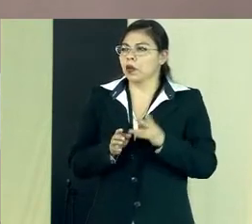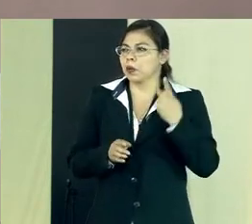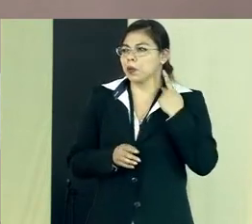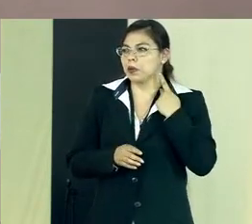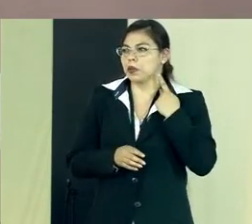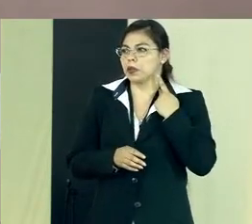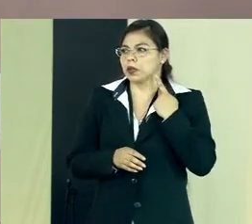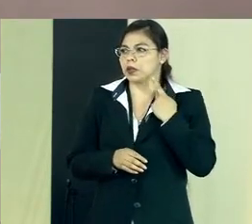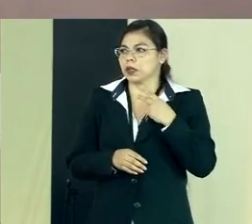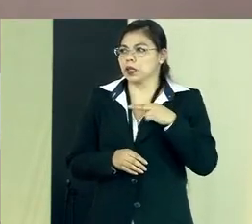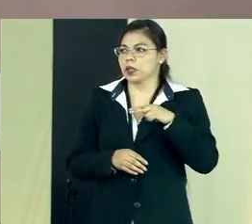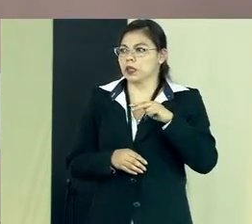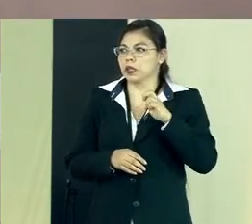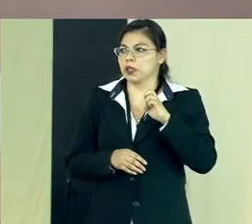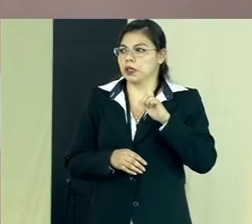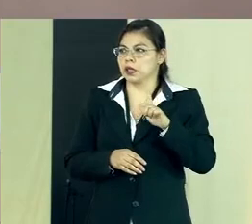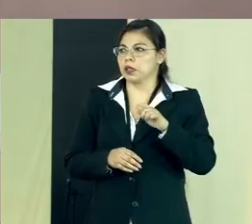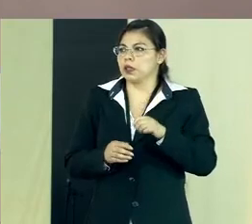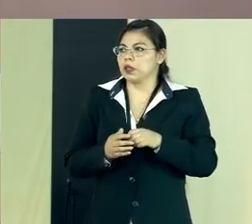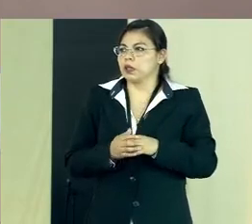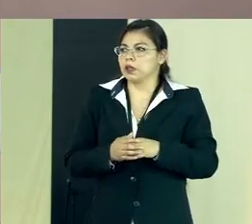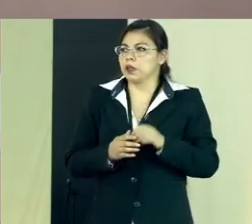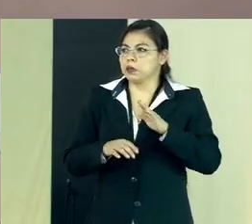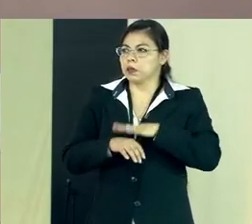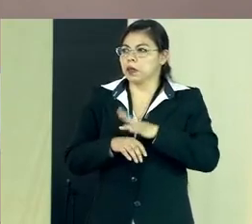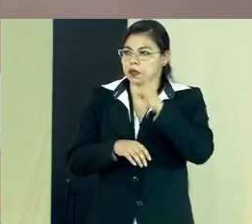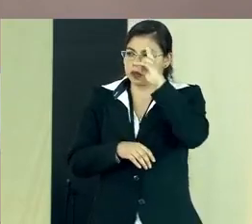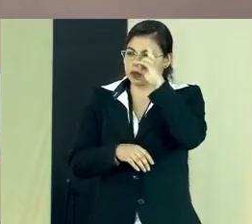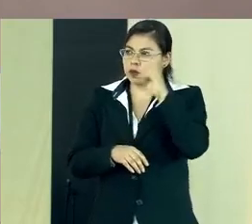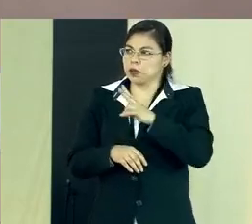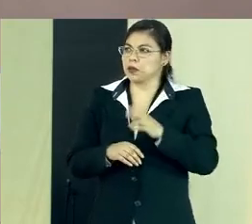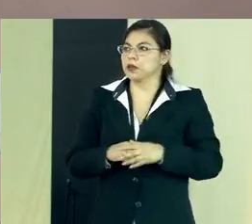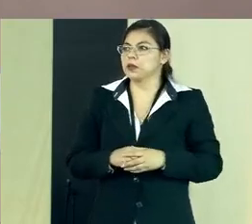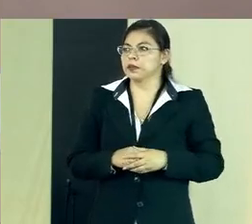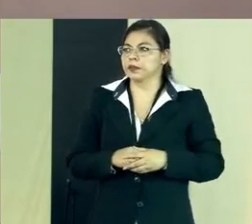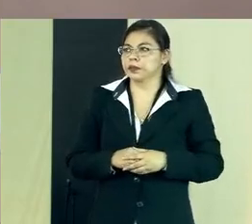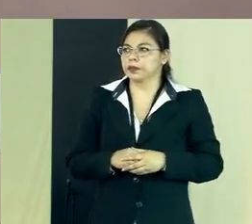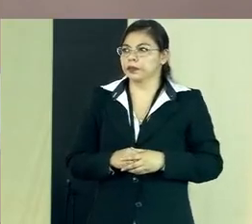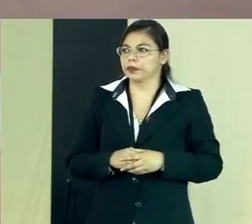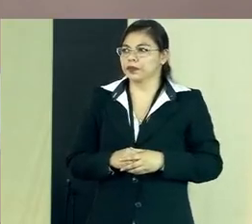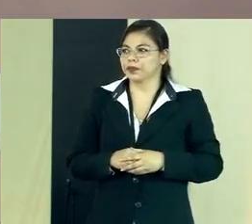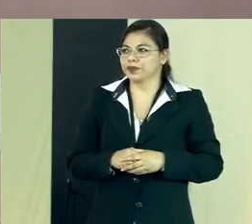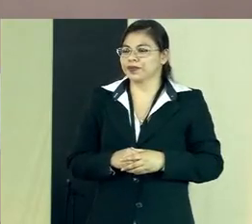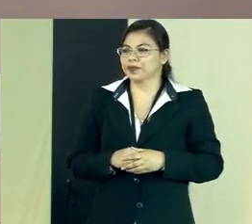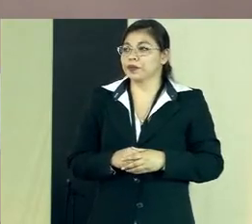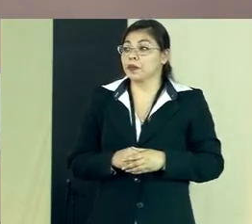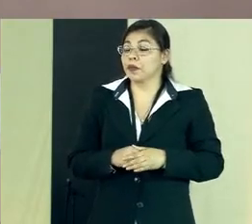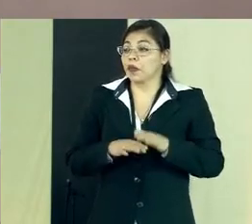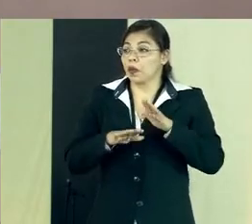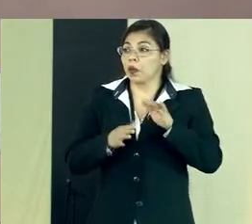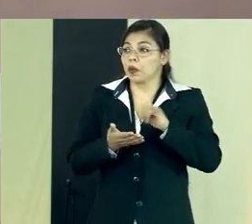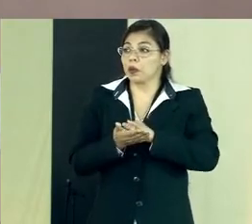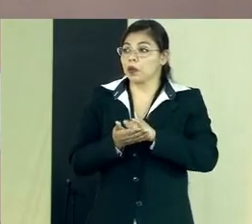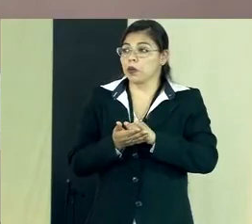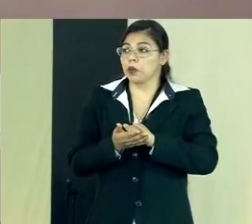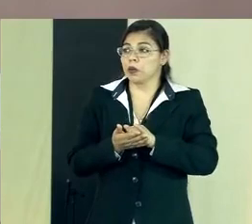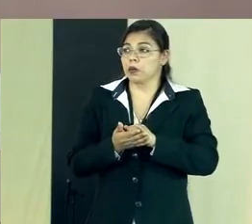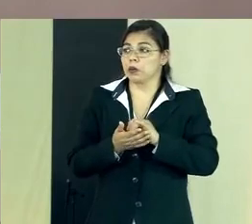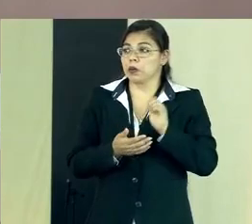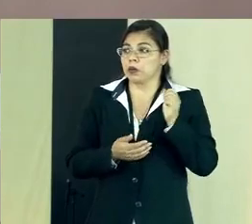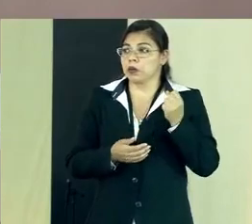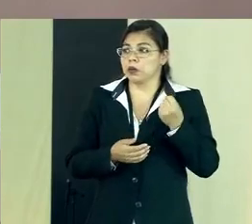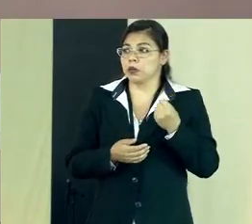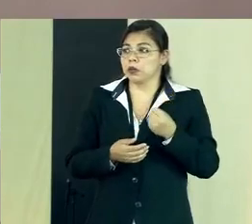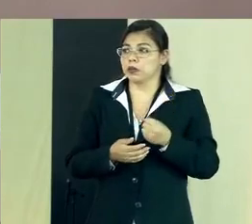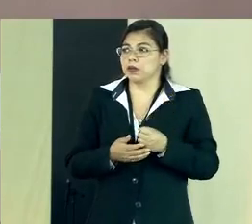cada vez más cruel y letal solo en nueva york tenemos seis facultades de medicina de